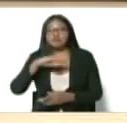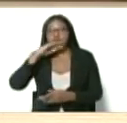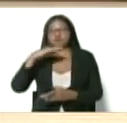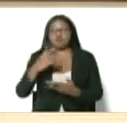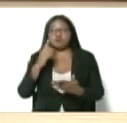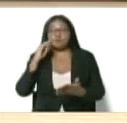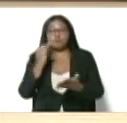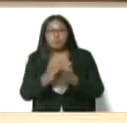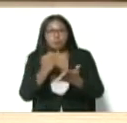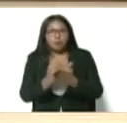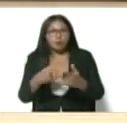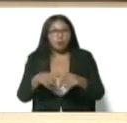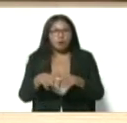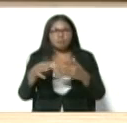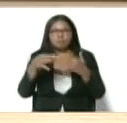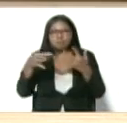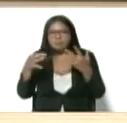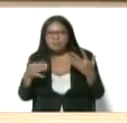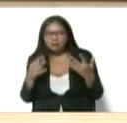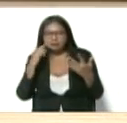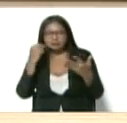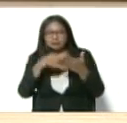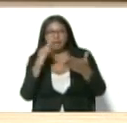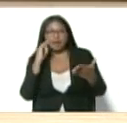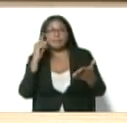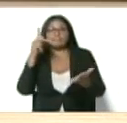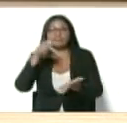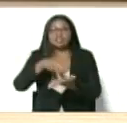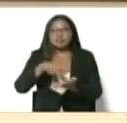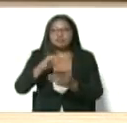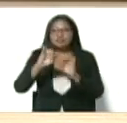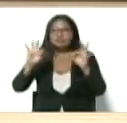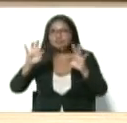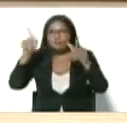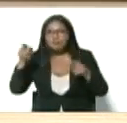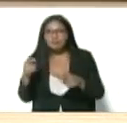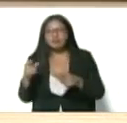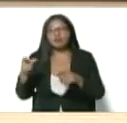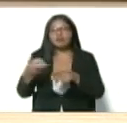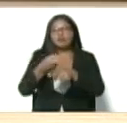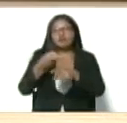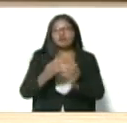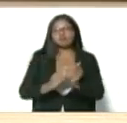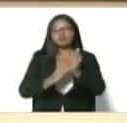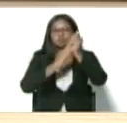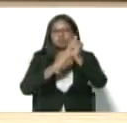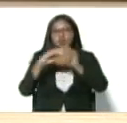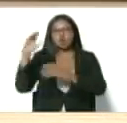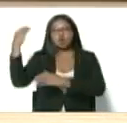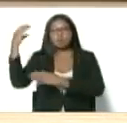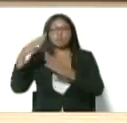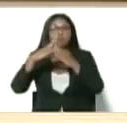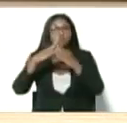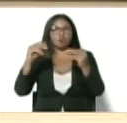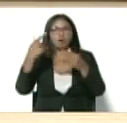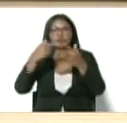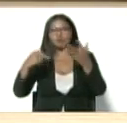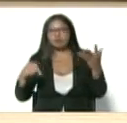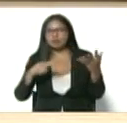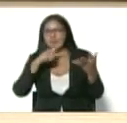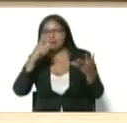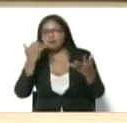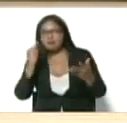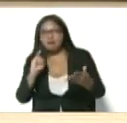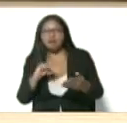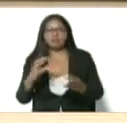pruebas y datos de la participación de esta mafia que gobierna colombia en todos estos ilícitos que